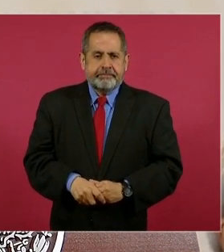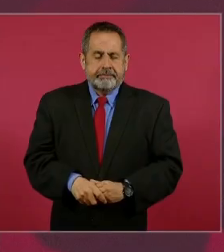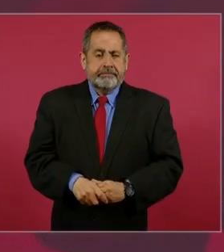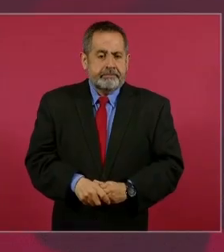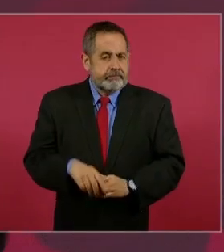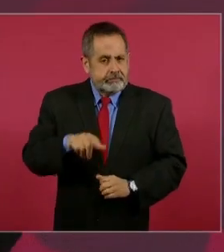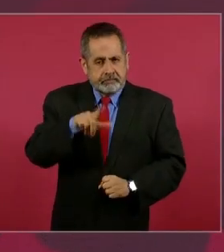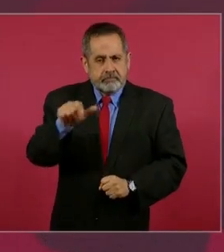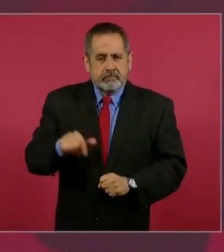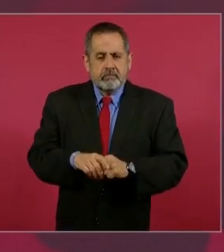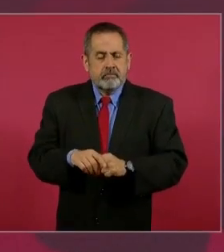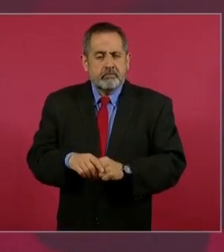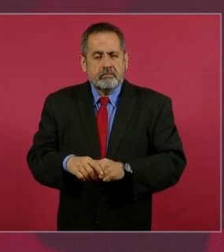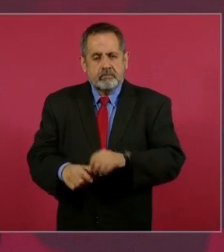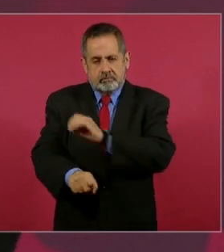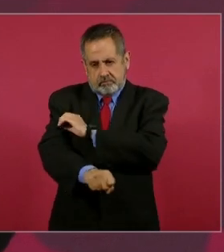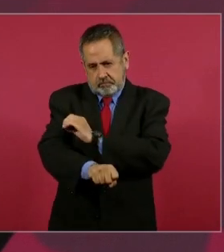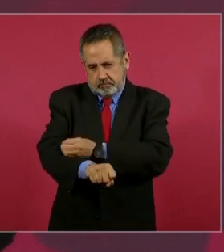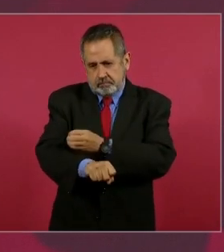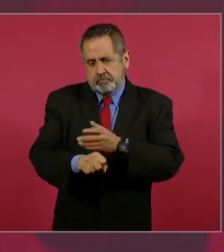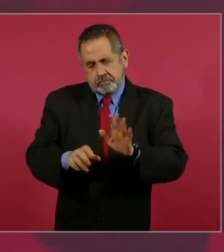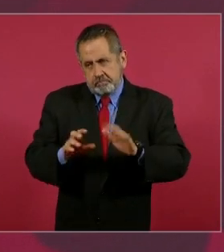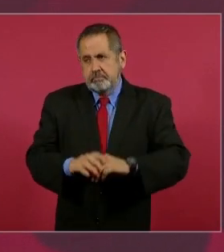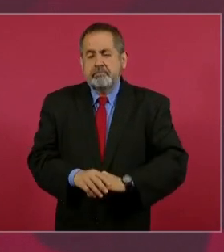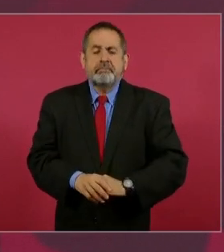Luego Obregón, pues ya